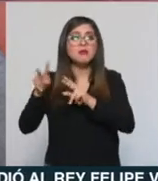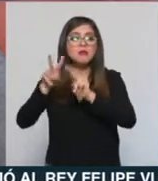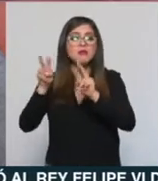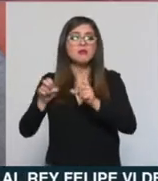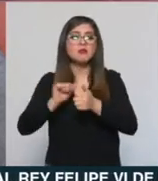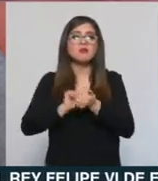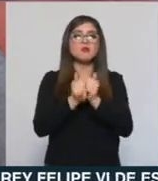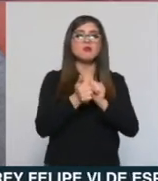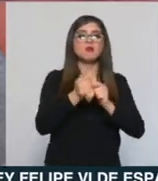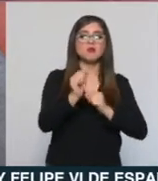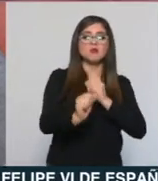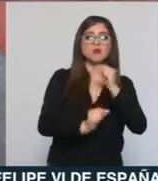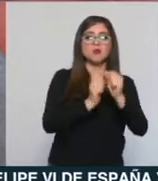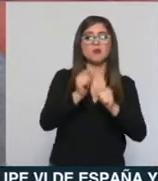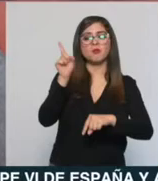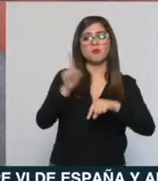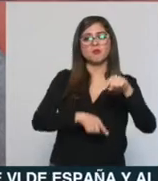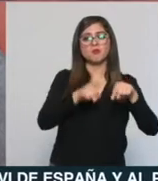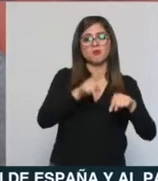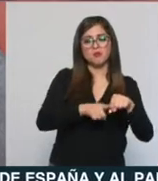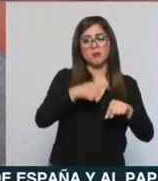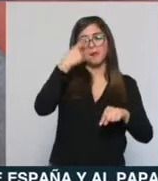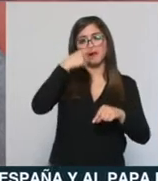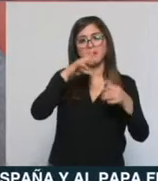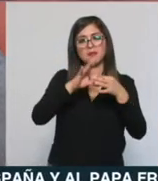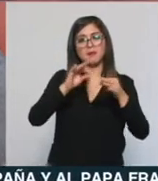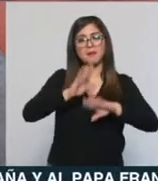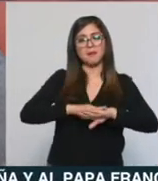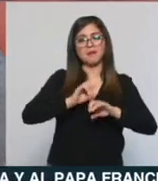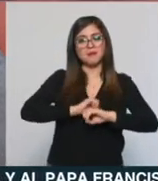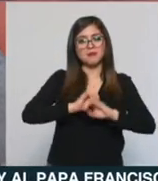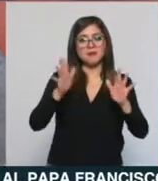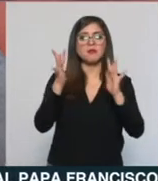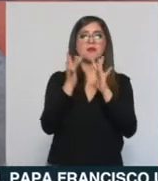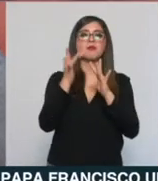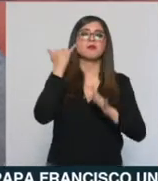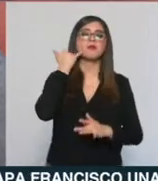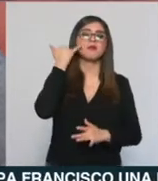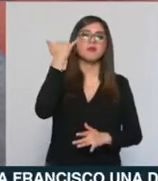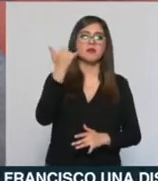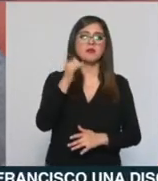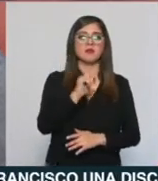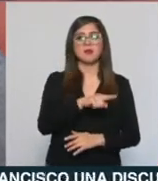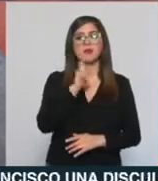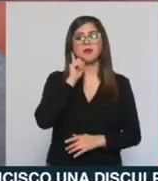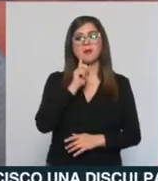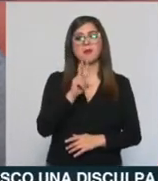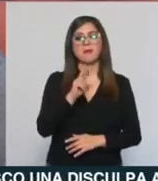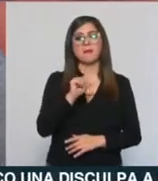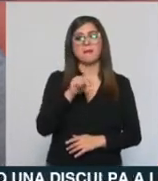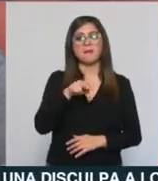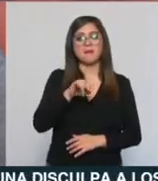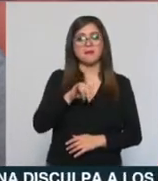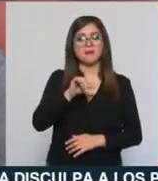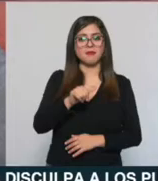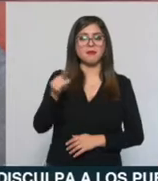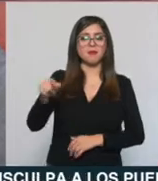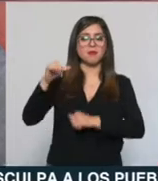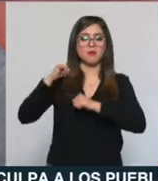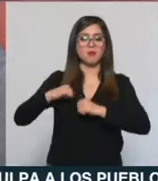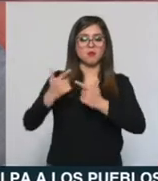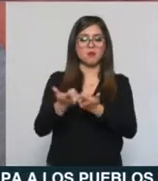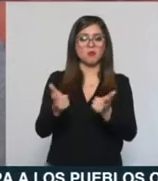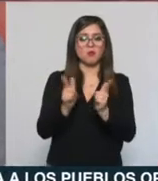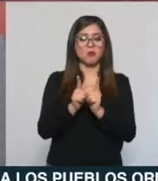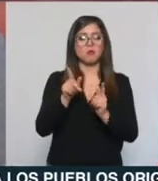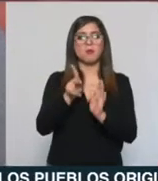debería terminar con esta práctica. Para hablarnos de este asunto tenemos en la línea telefónica a Vania Pillonut, miembro del grupo de periodistas